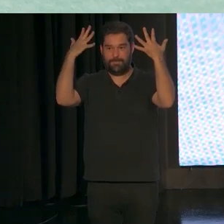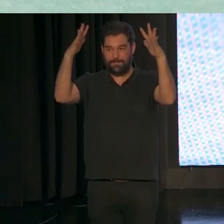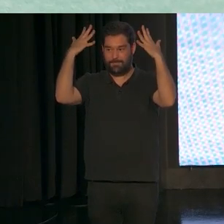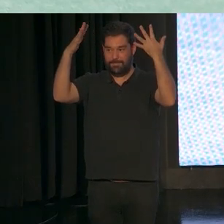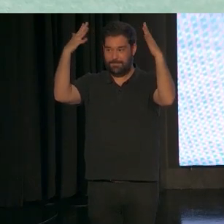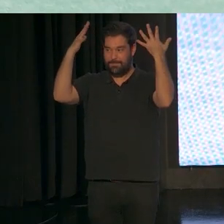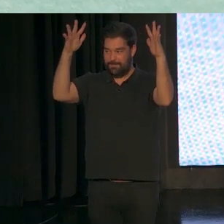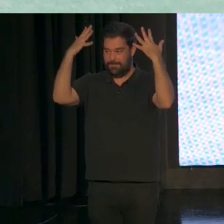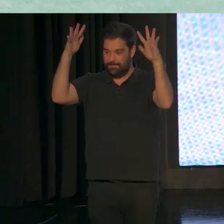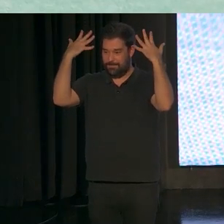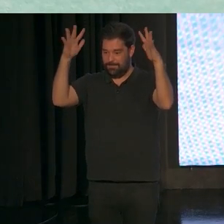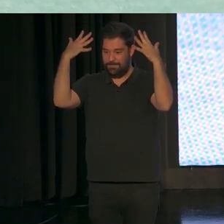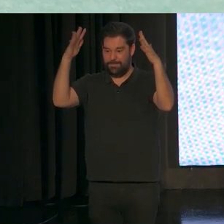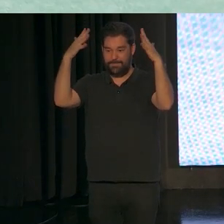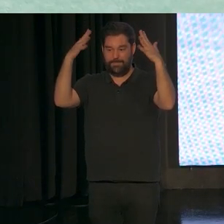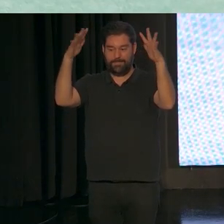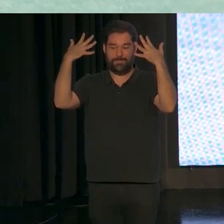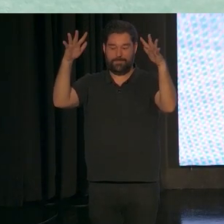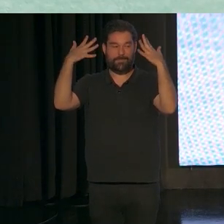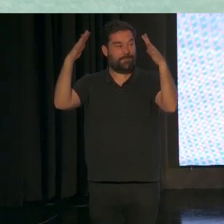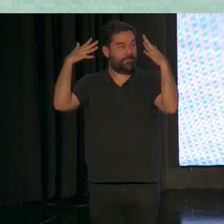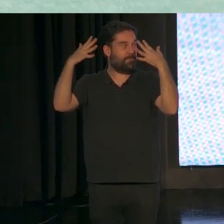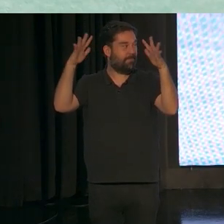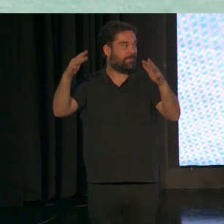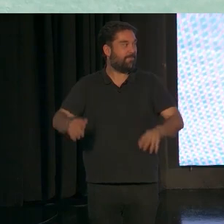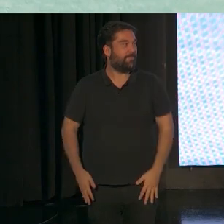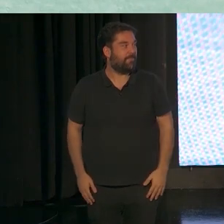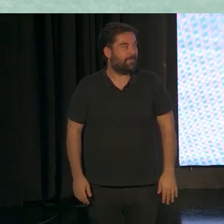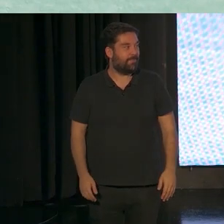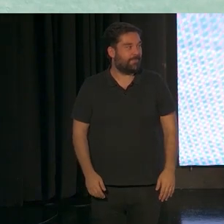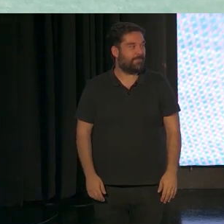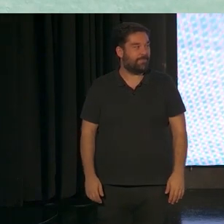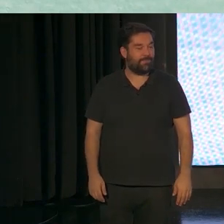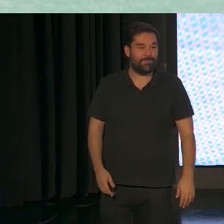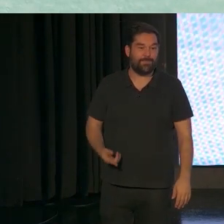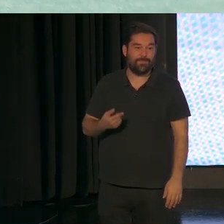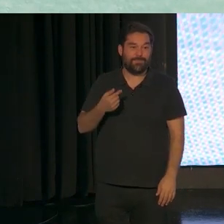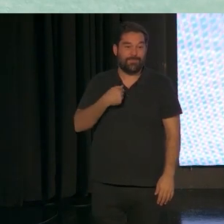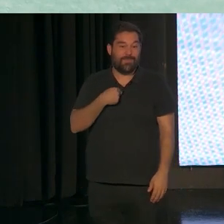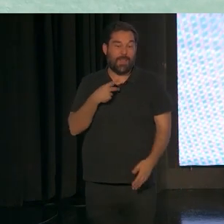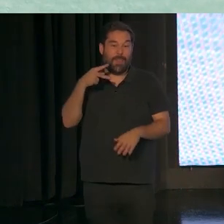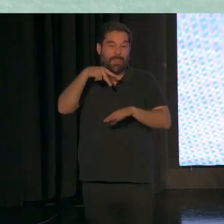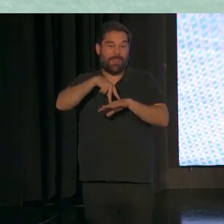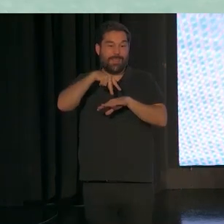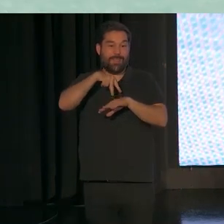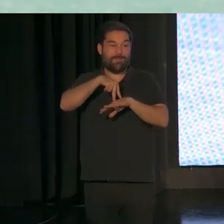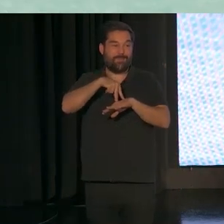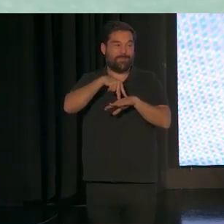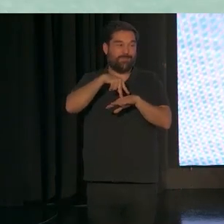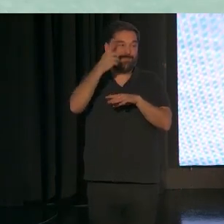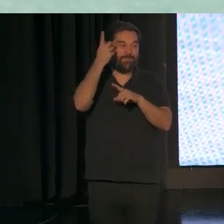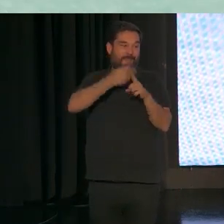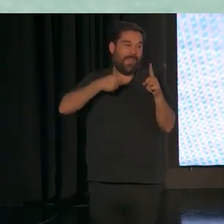Bueno Este es el tiempo verdad vale Bueno yo me voy a poner de pie para int intentar